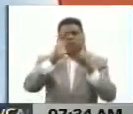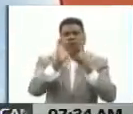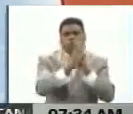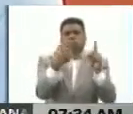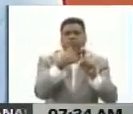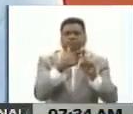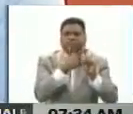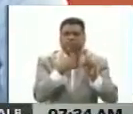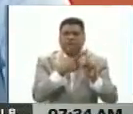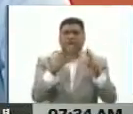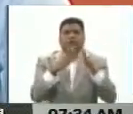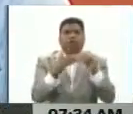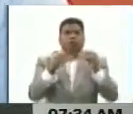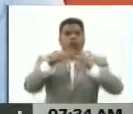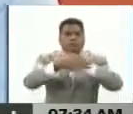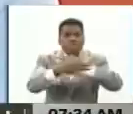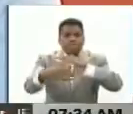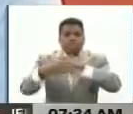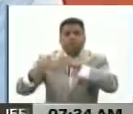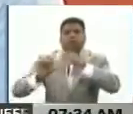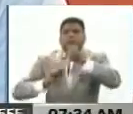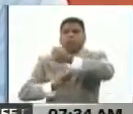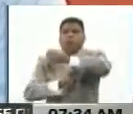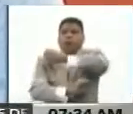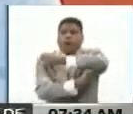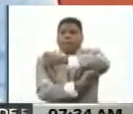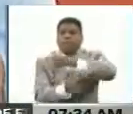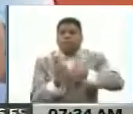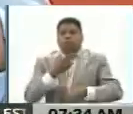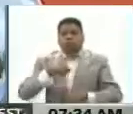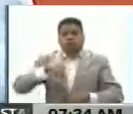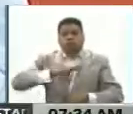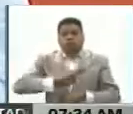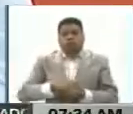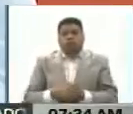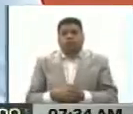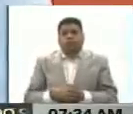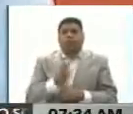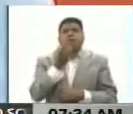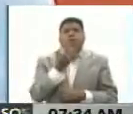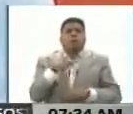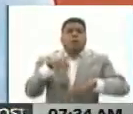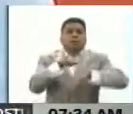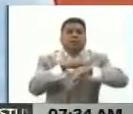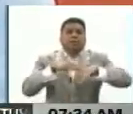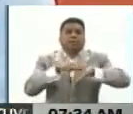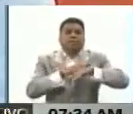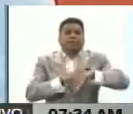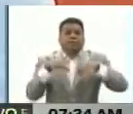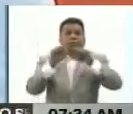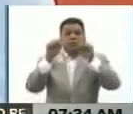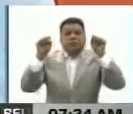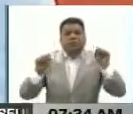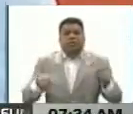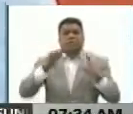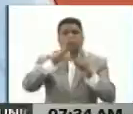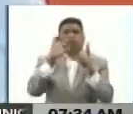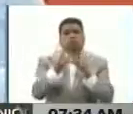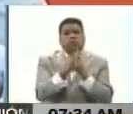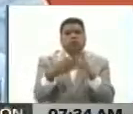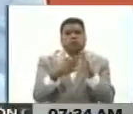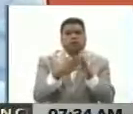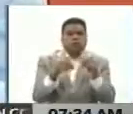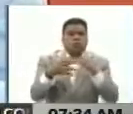los municipios a través de los distintos apoyos. Si el Ministerio de Cultura pone el sistema de las culturas populares al servicio de